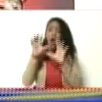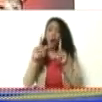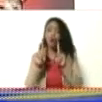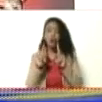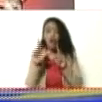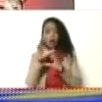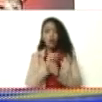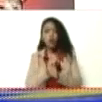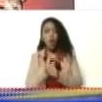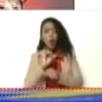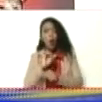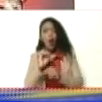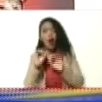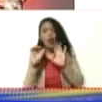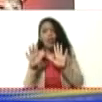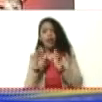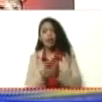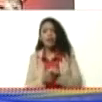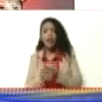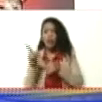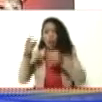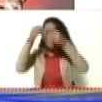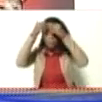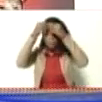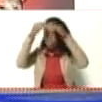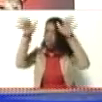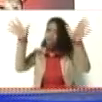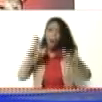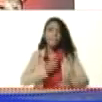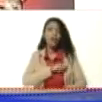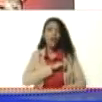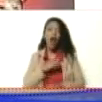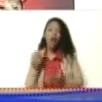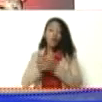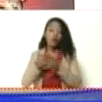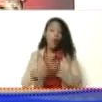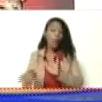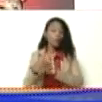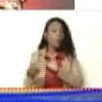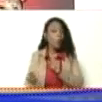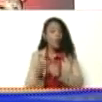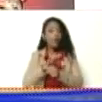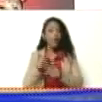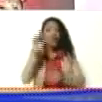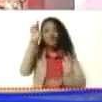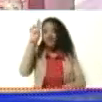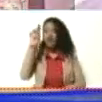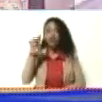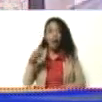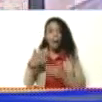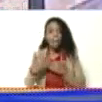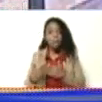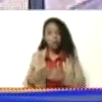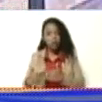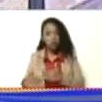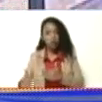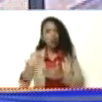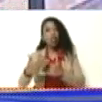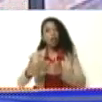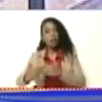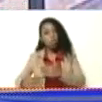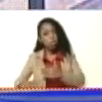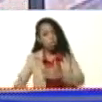los cierran a las 10. Están perdidos en España en la lucha contra el coronavirus. Y todos los días avanza, y todos los días